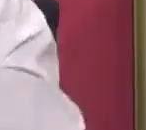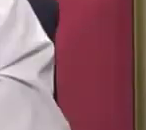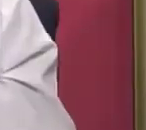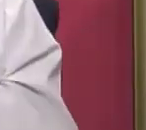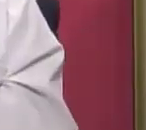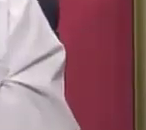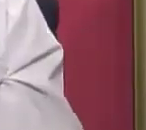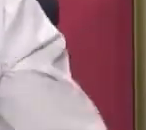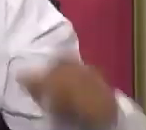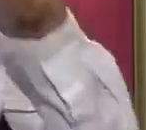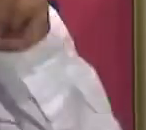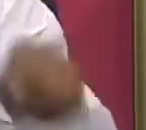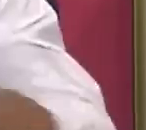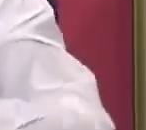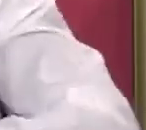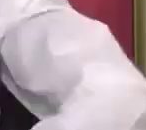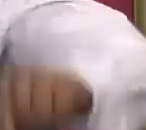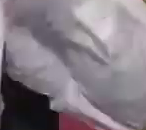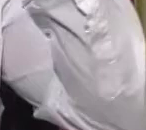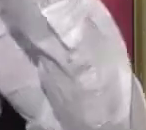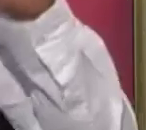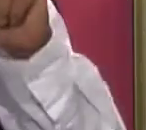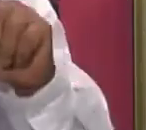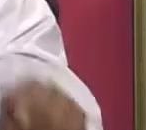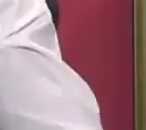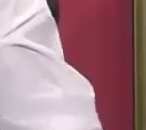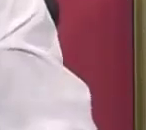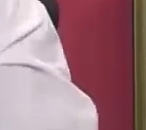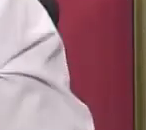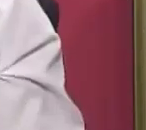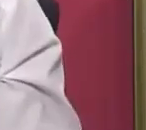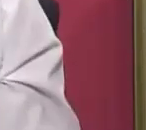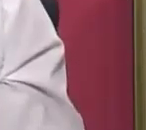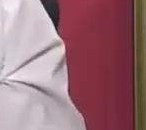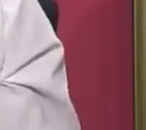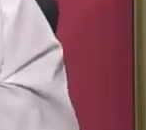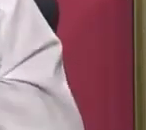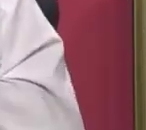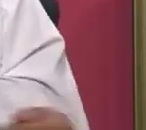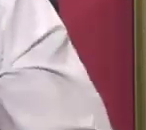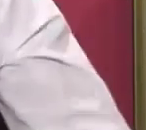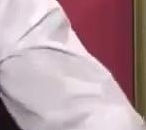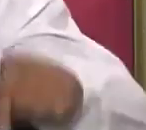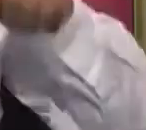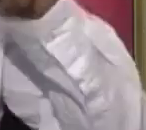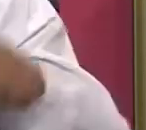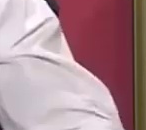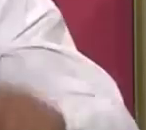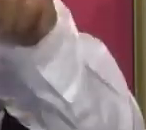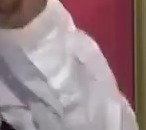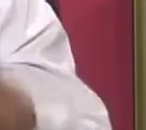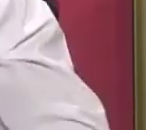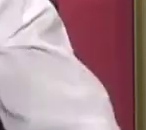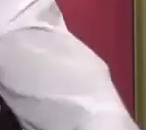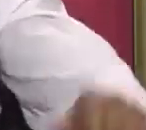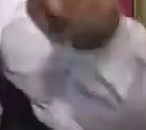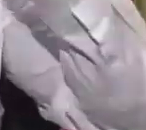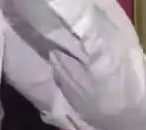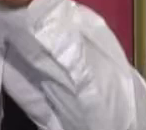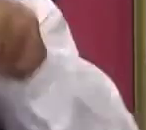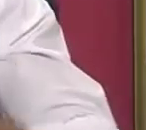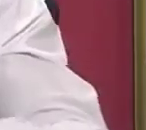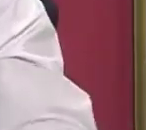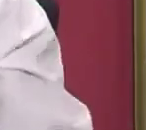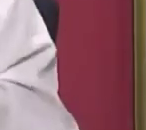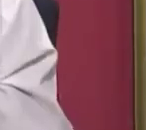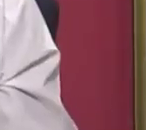solo serviremos. Con esa palabra Jesucristo reprendió al diablo. Dijo, solamente a Dios adorarás y